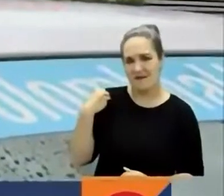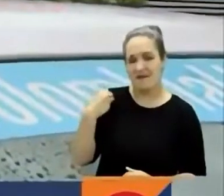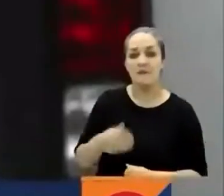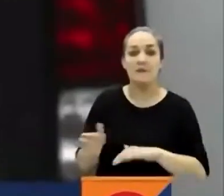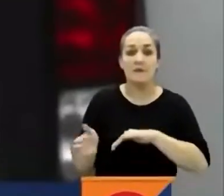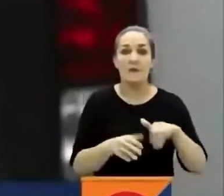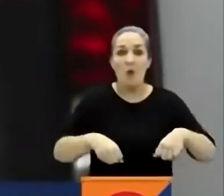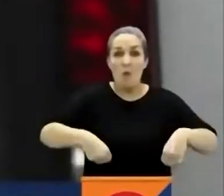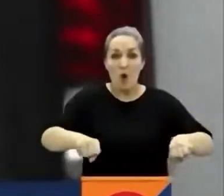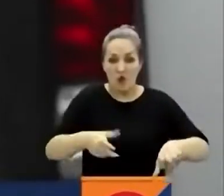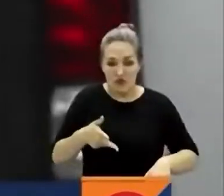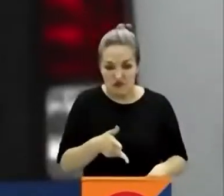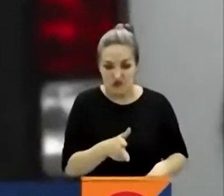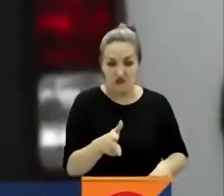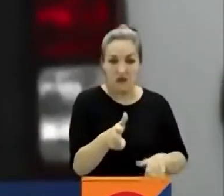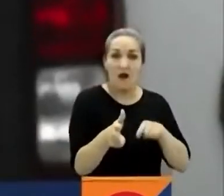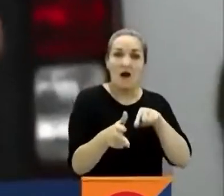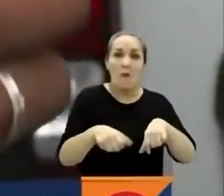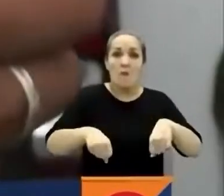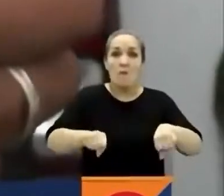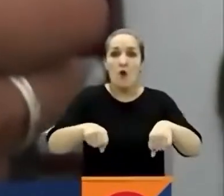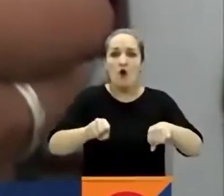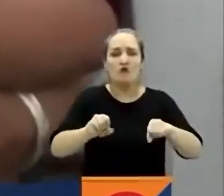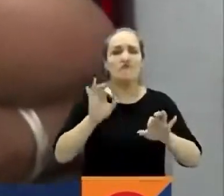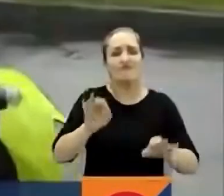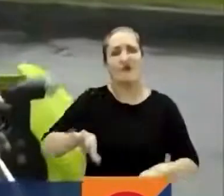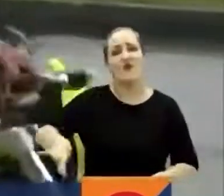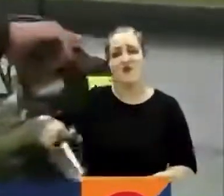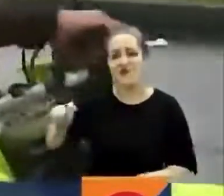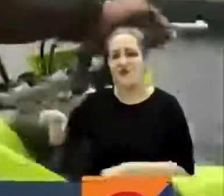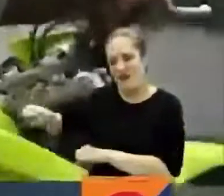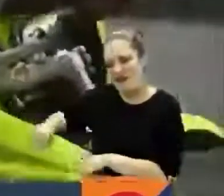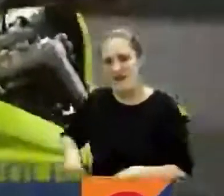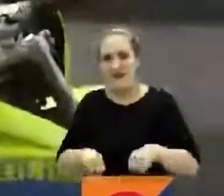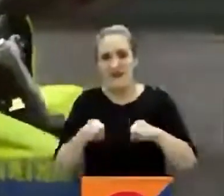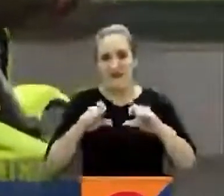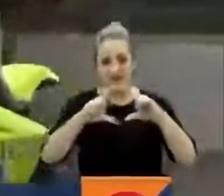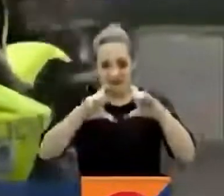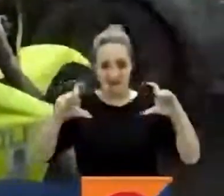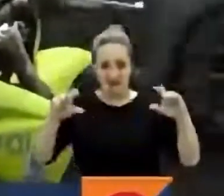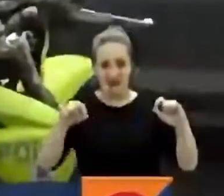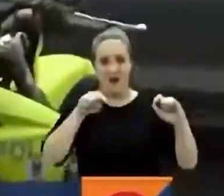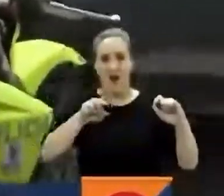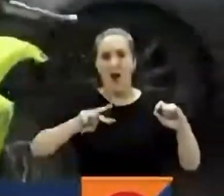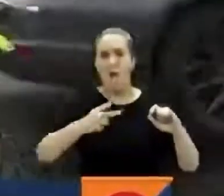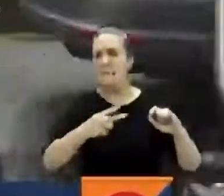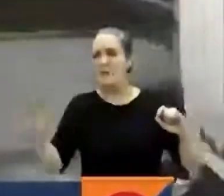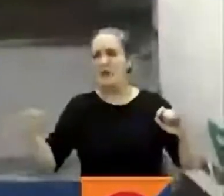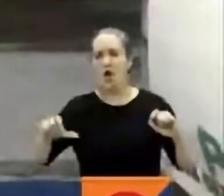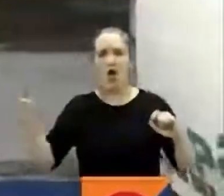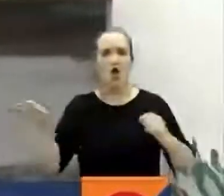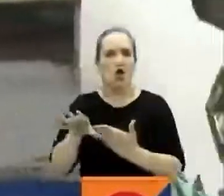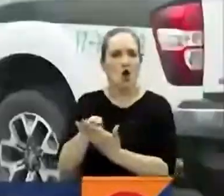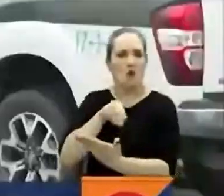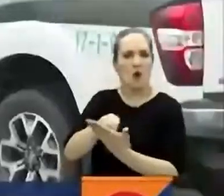motos utilizadas por estos delincuentes son en su gran mayoría robadas y con matrículas ya existentes en otros vehículos de este